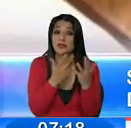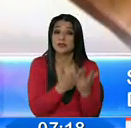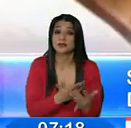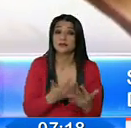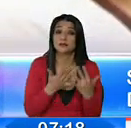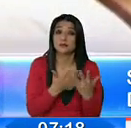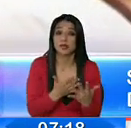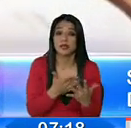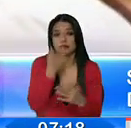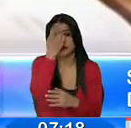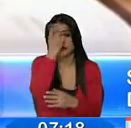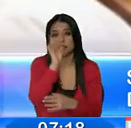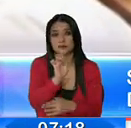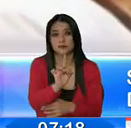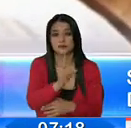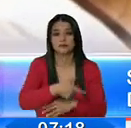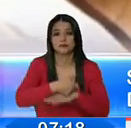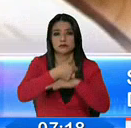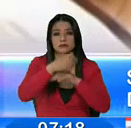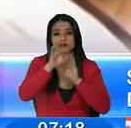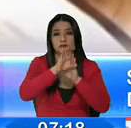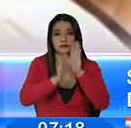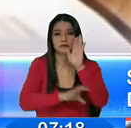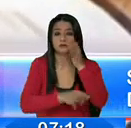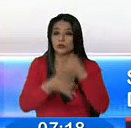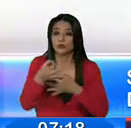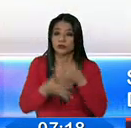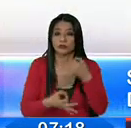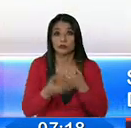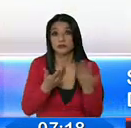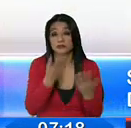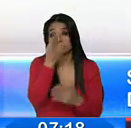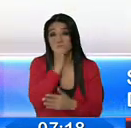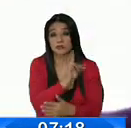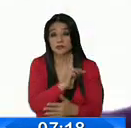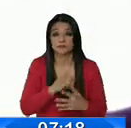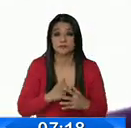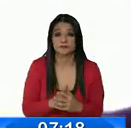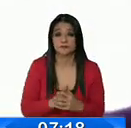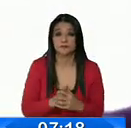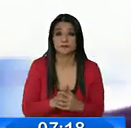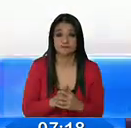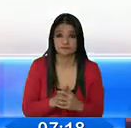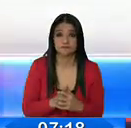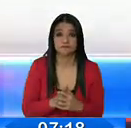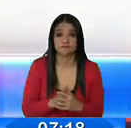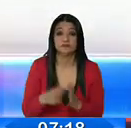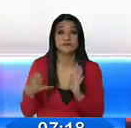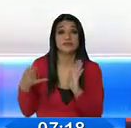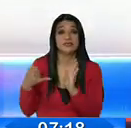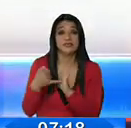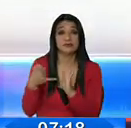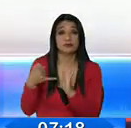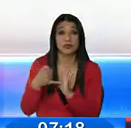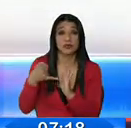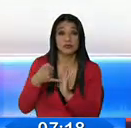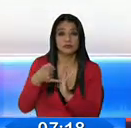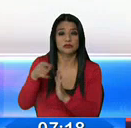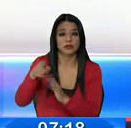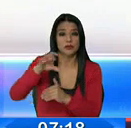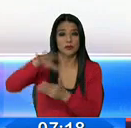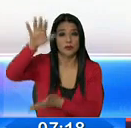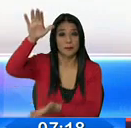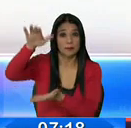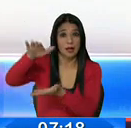la resolución definitiva de la Corte Constitucional. Simplemente derivado de la menor recaudación de impuestos que tiene el